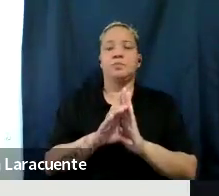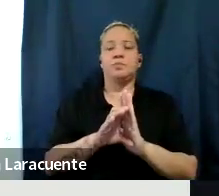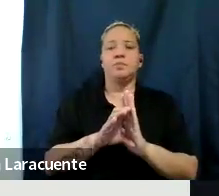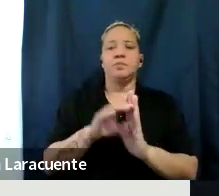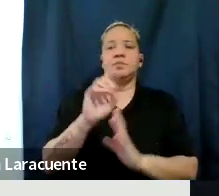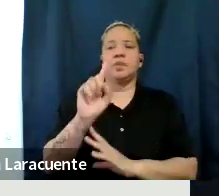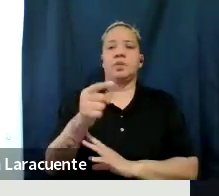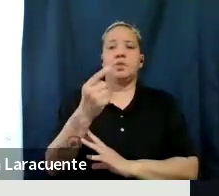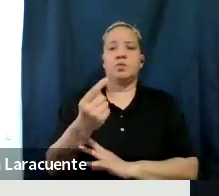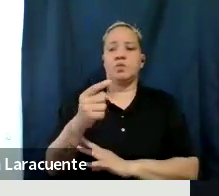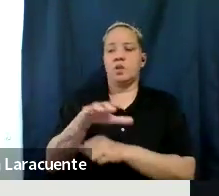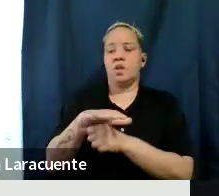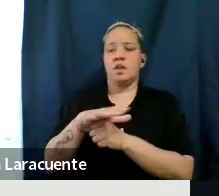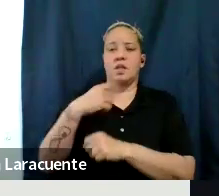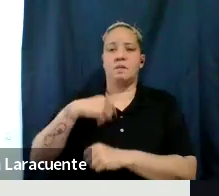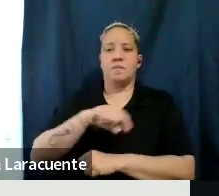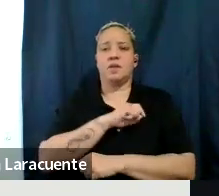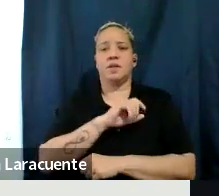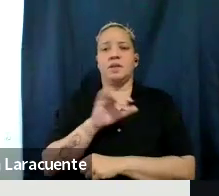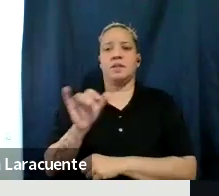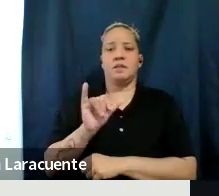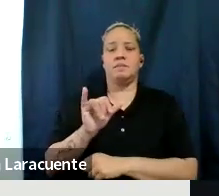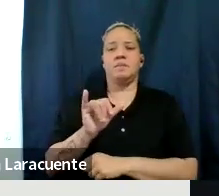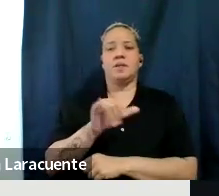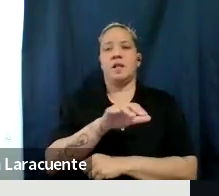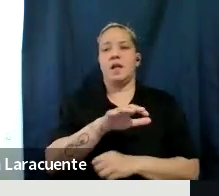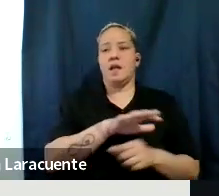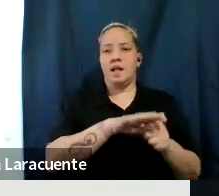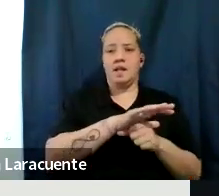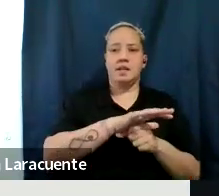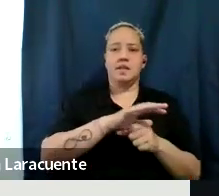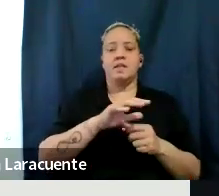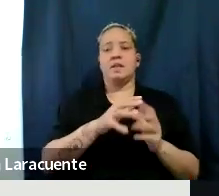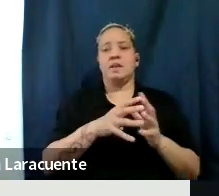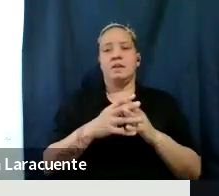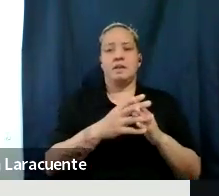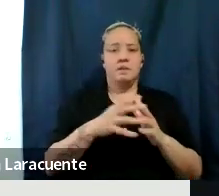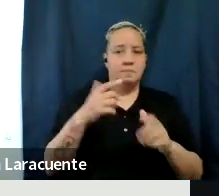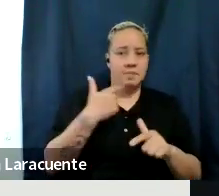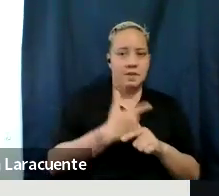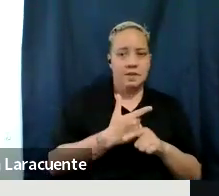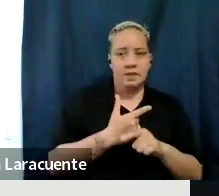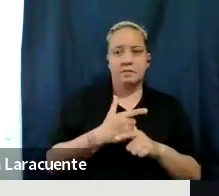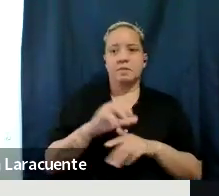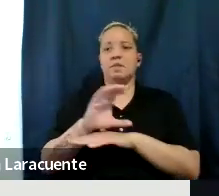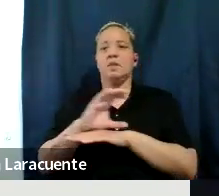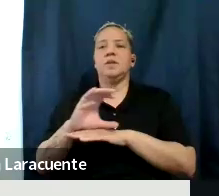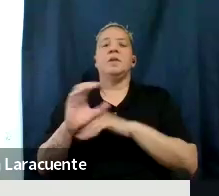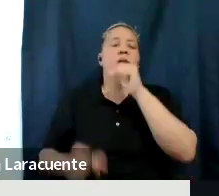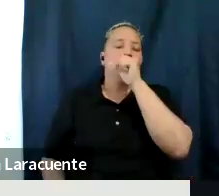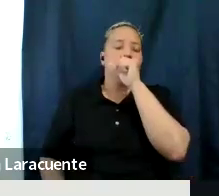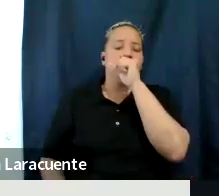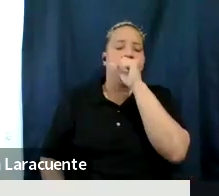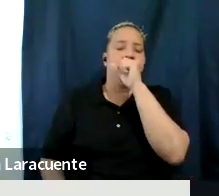del panorama español, sino también de las repúblicas latinoamericanas y caribeñas. y ese material se